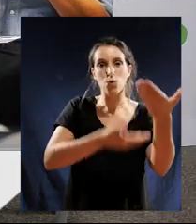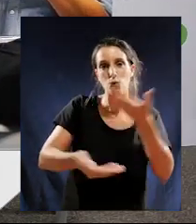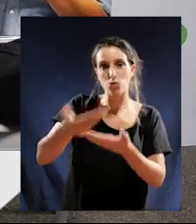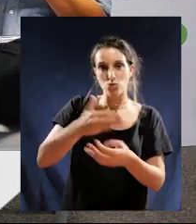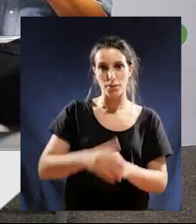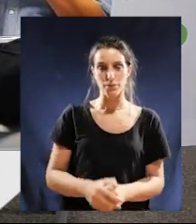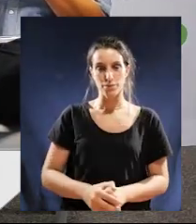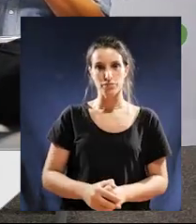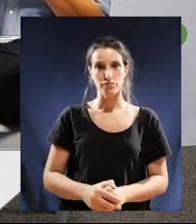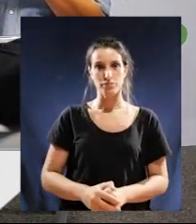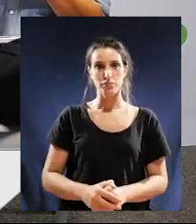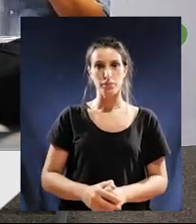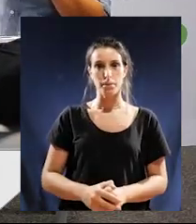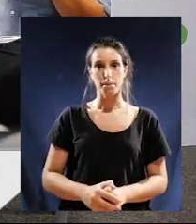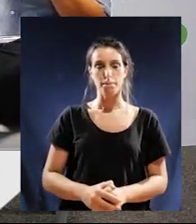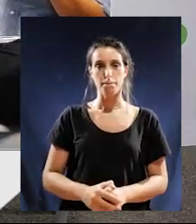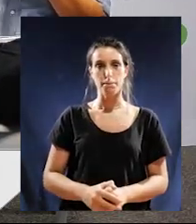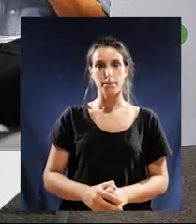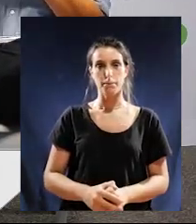otro